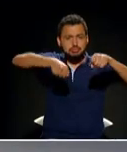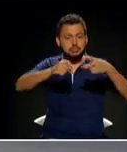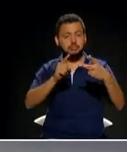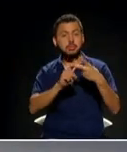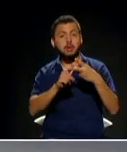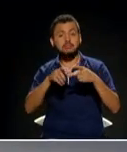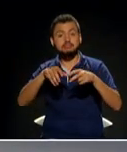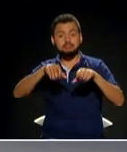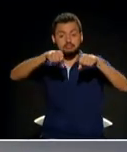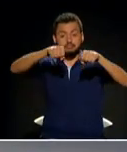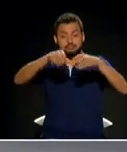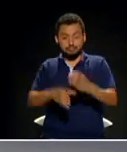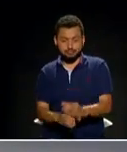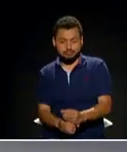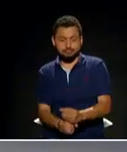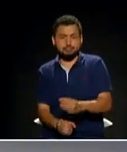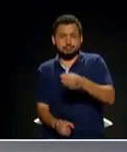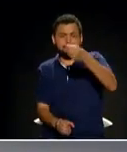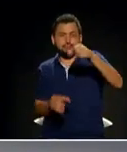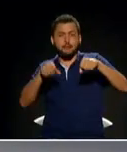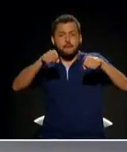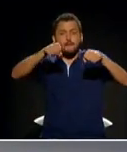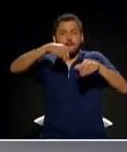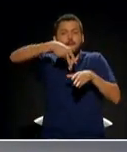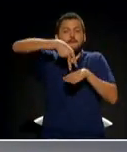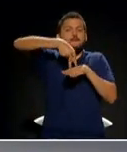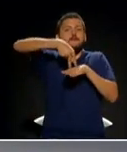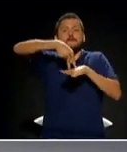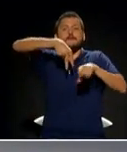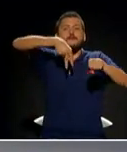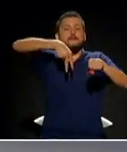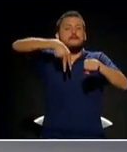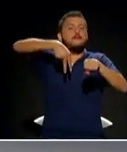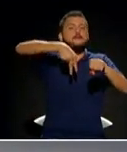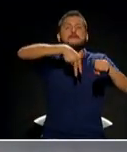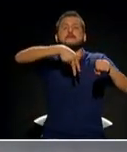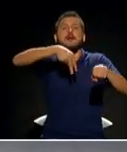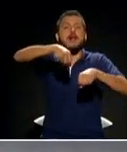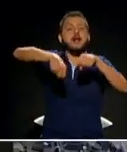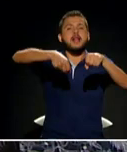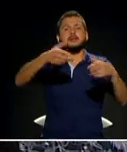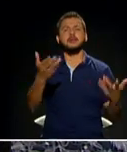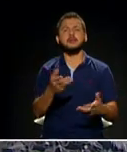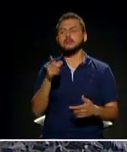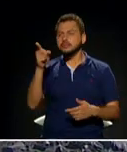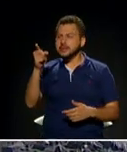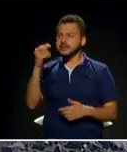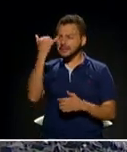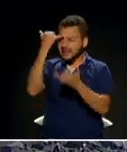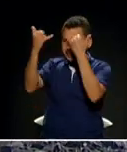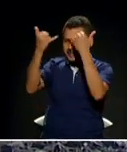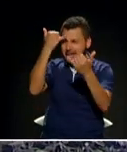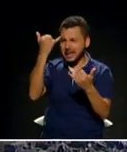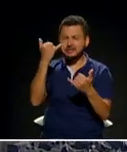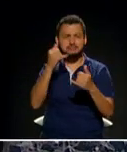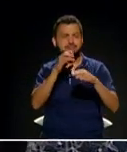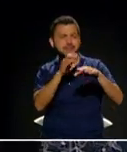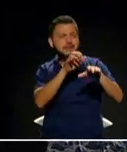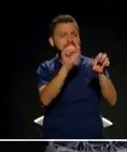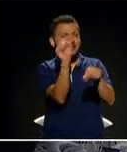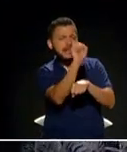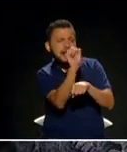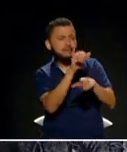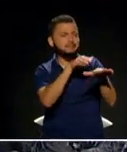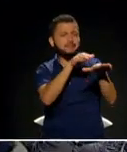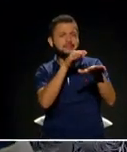estrategia utilizaría usted para poder regular estos nuevos sistemas que están integrándose a la ciudad bueno las tecnologías la cámara de